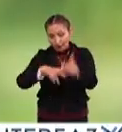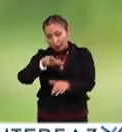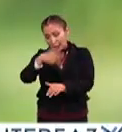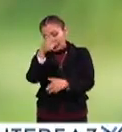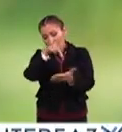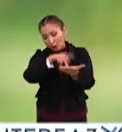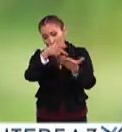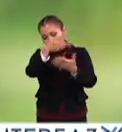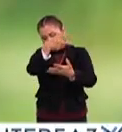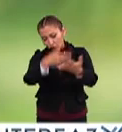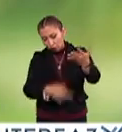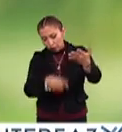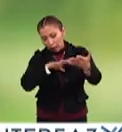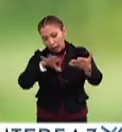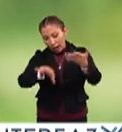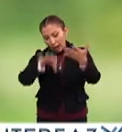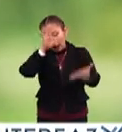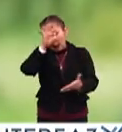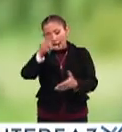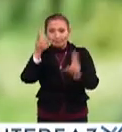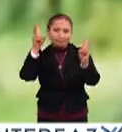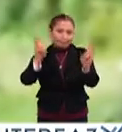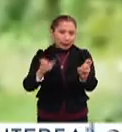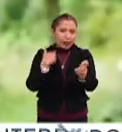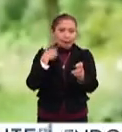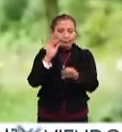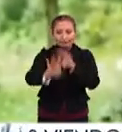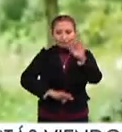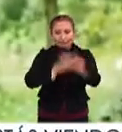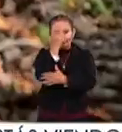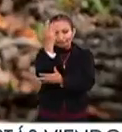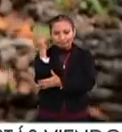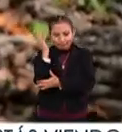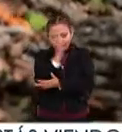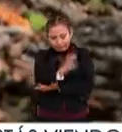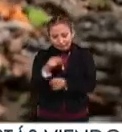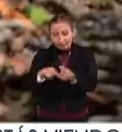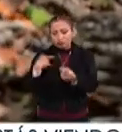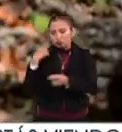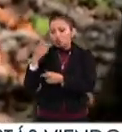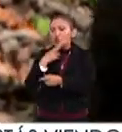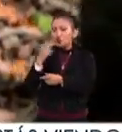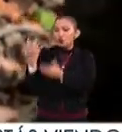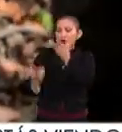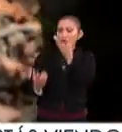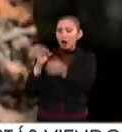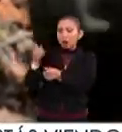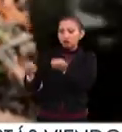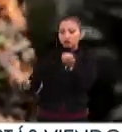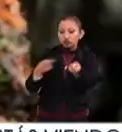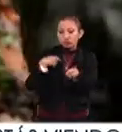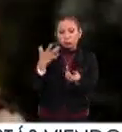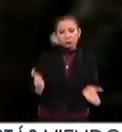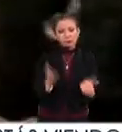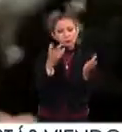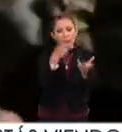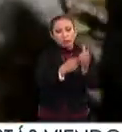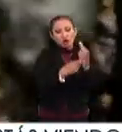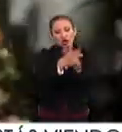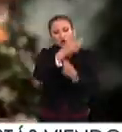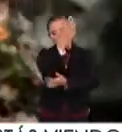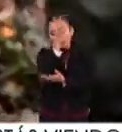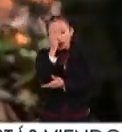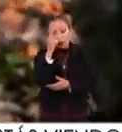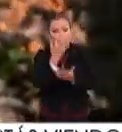esos 13 proyectos están sobre temas de sanidad forestal, sobre manejo del fuego, sobre fomento de la producción